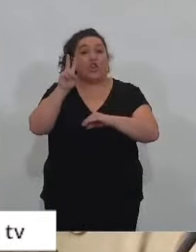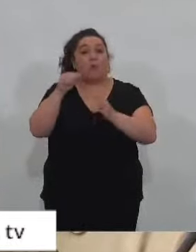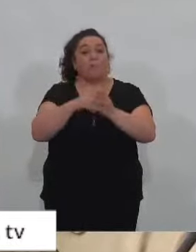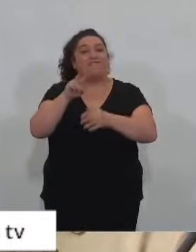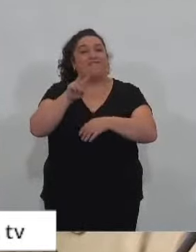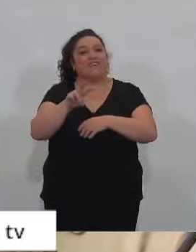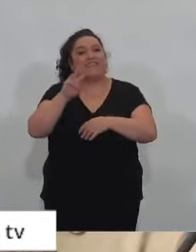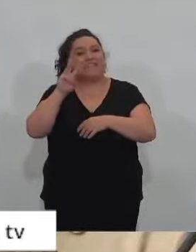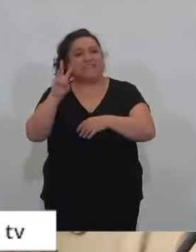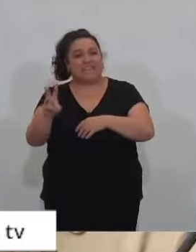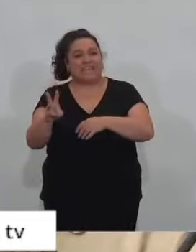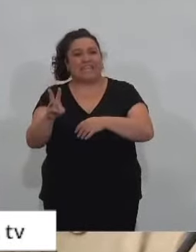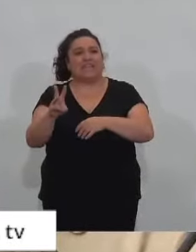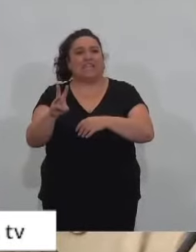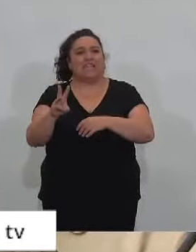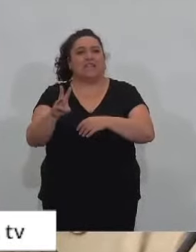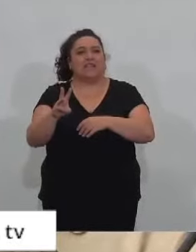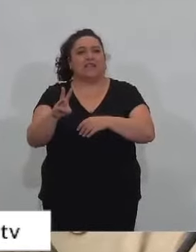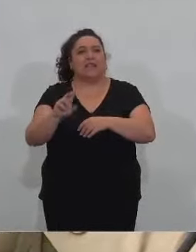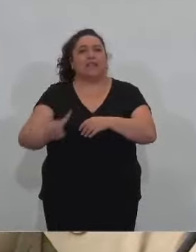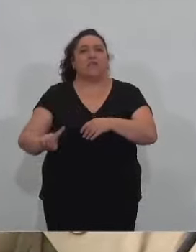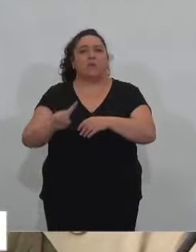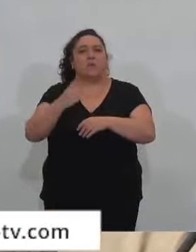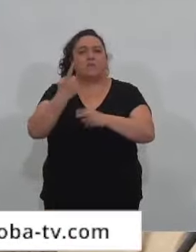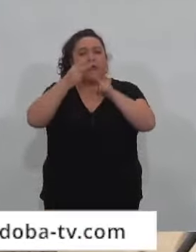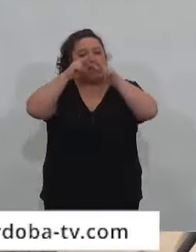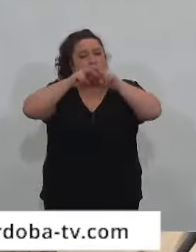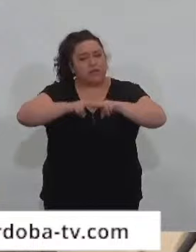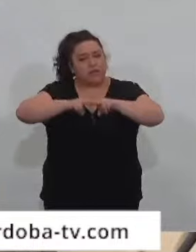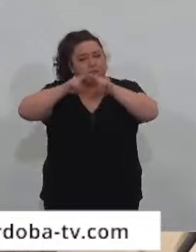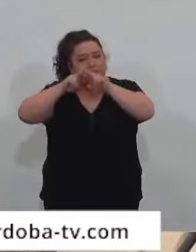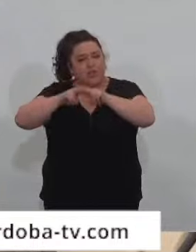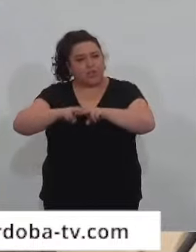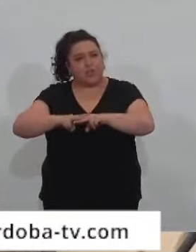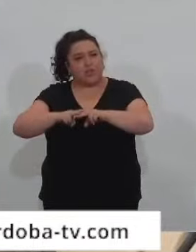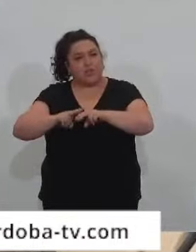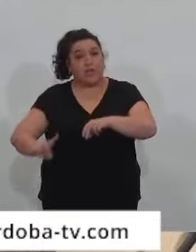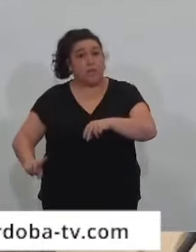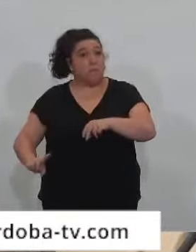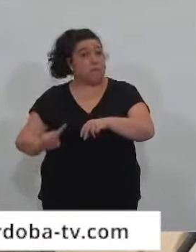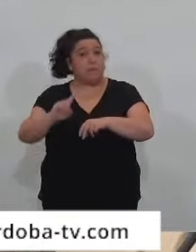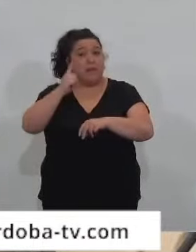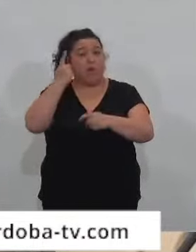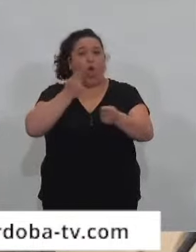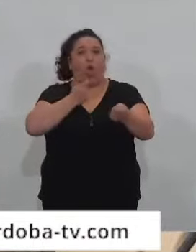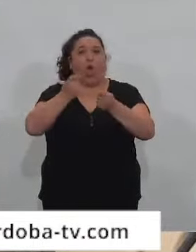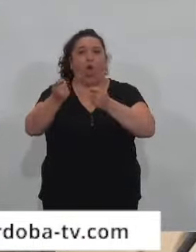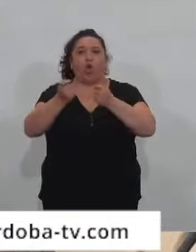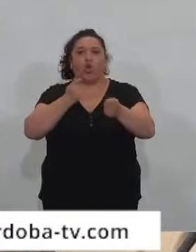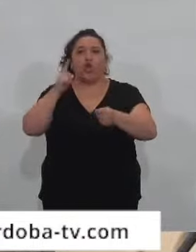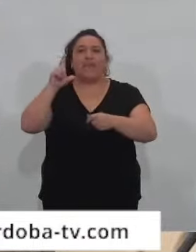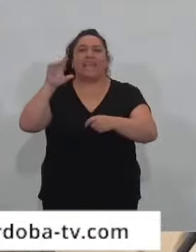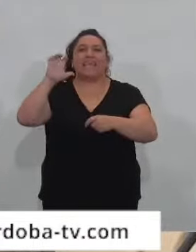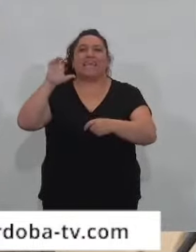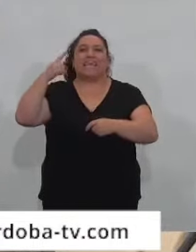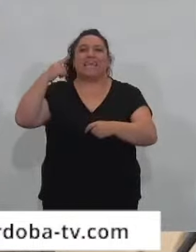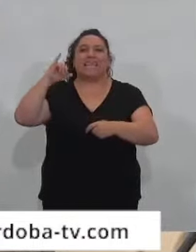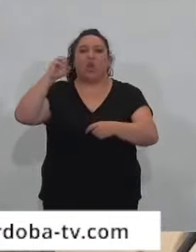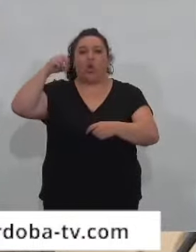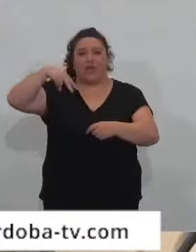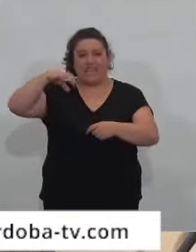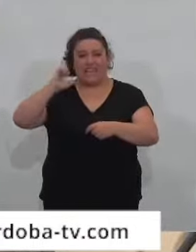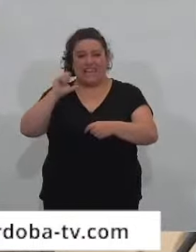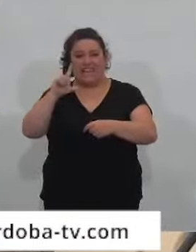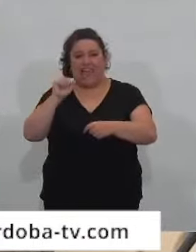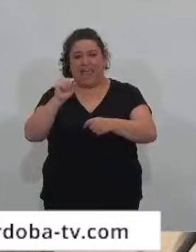inspección, que por primera vez se hacía un control de legionela en el centro, no en este centro, sino en este y en todos los centros que dependen de